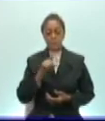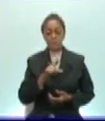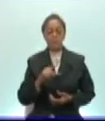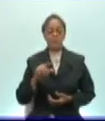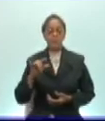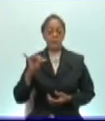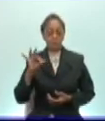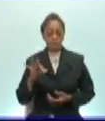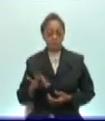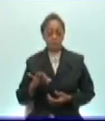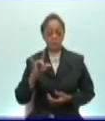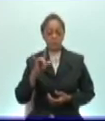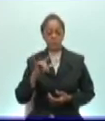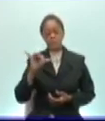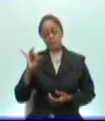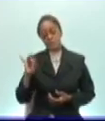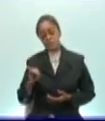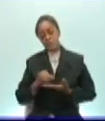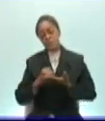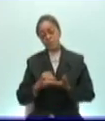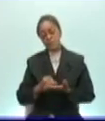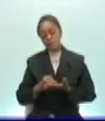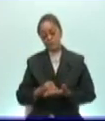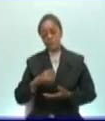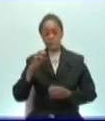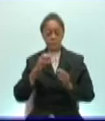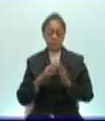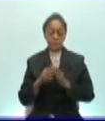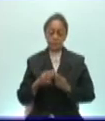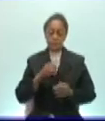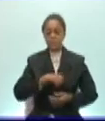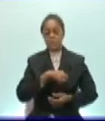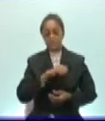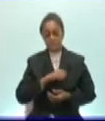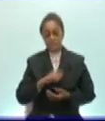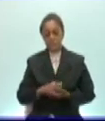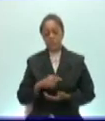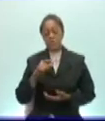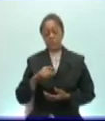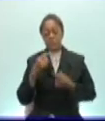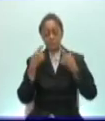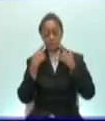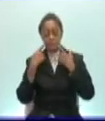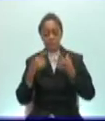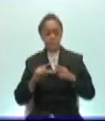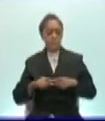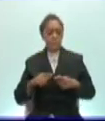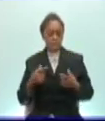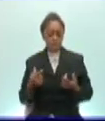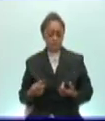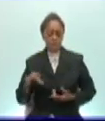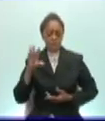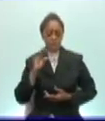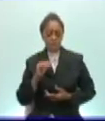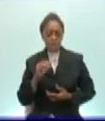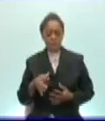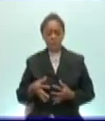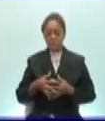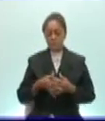1895-1897, siguen apoyando el colonialismo español. Y esto es muy importante porque estamos hablando de que Estados